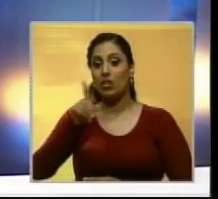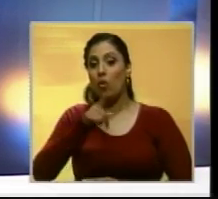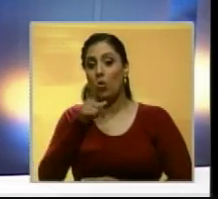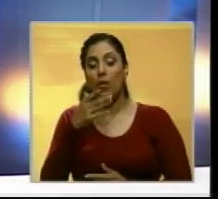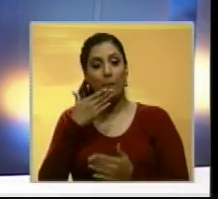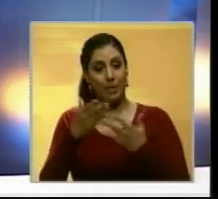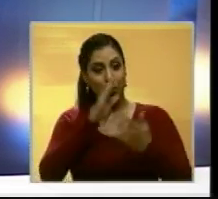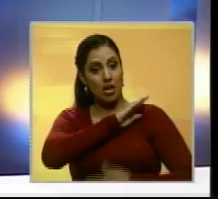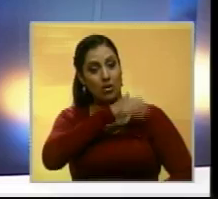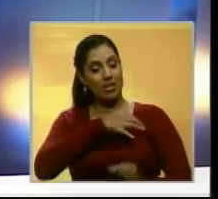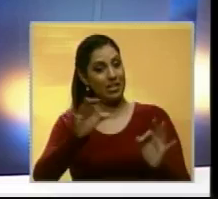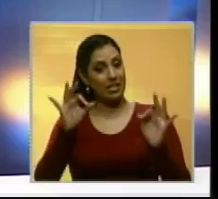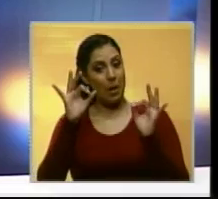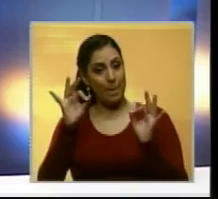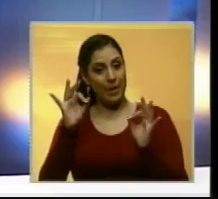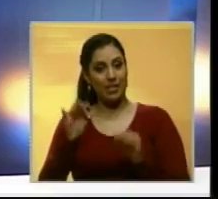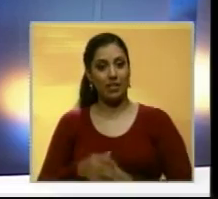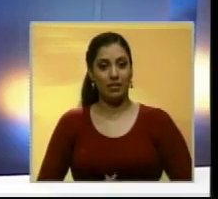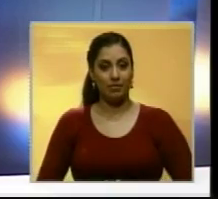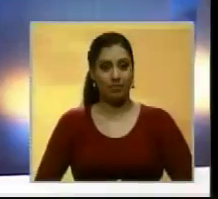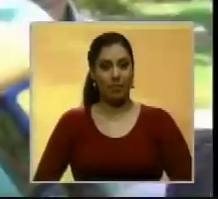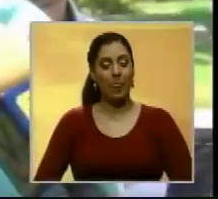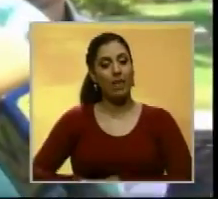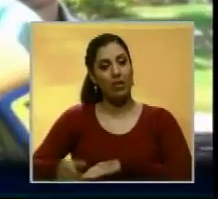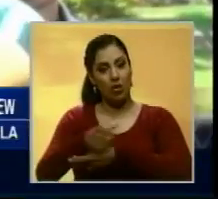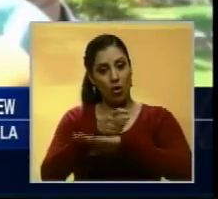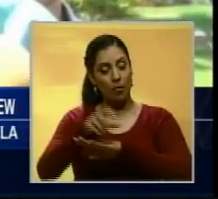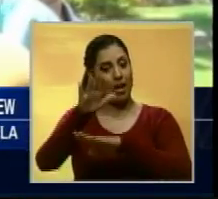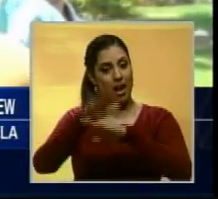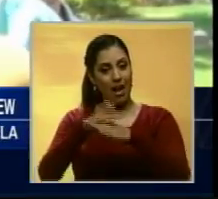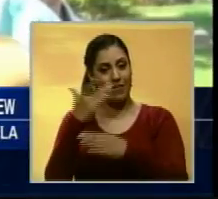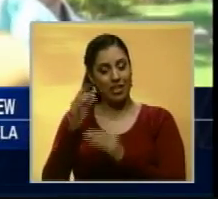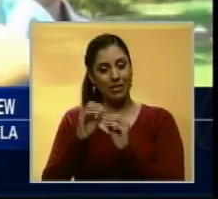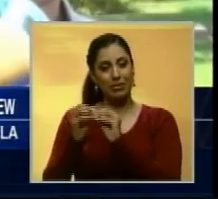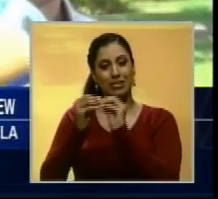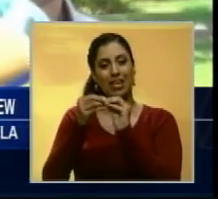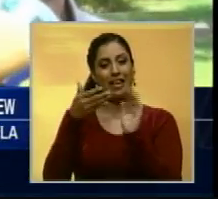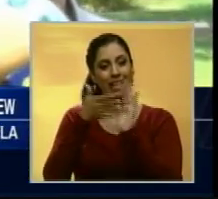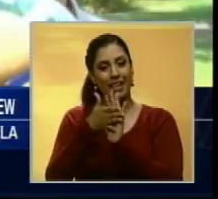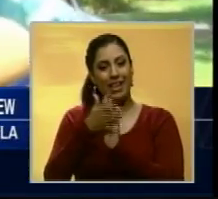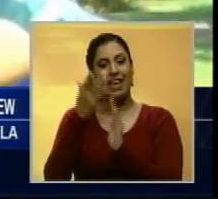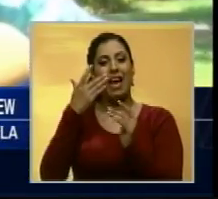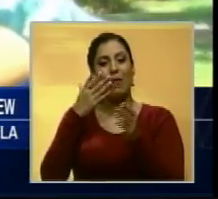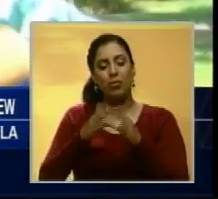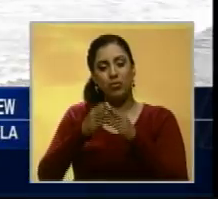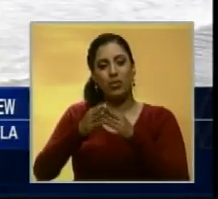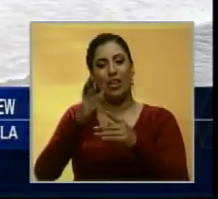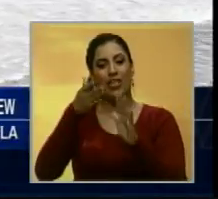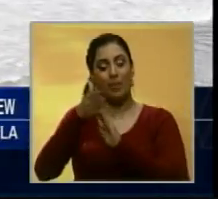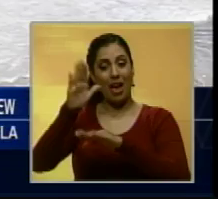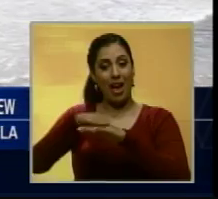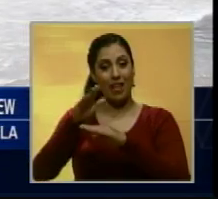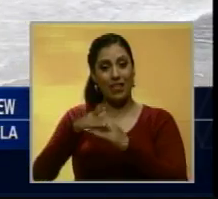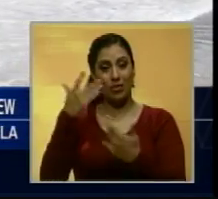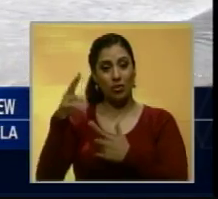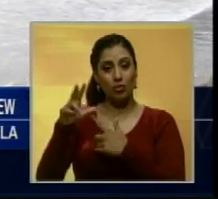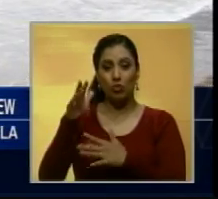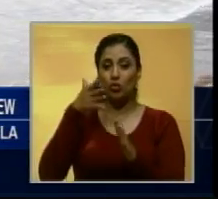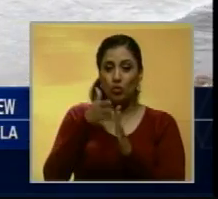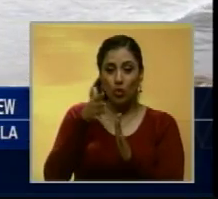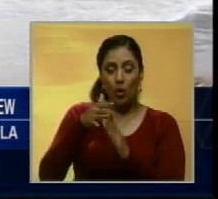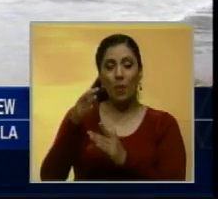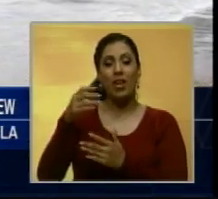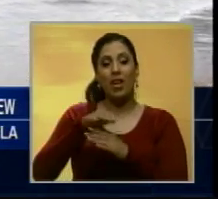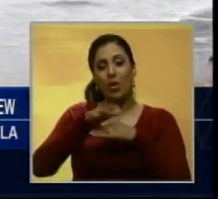arrojar las autoridades especializadas en la materia. El gobernador anunció la restricción del tráfico marino después del anuncio del INAMET